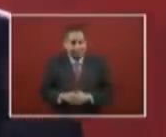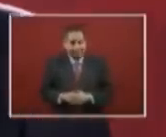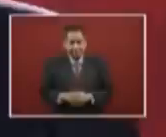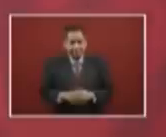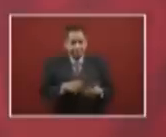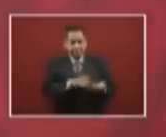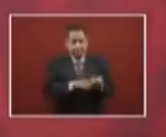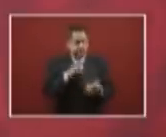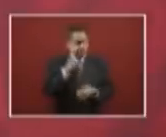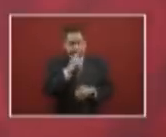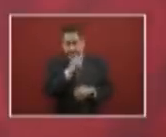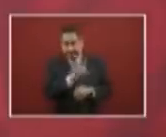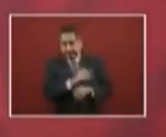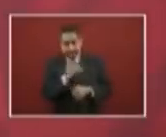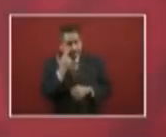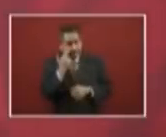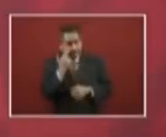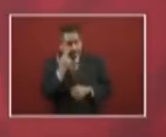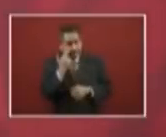peculiar